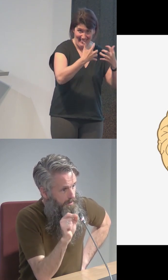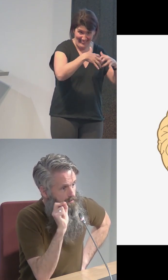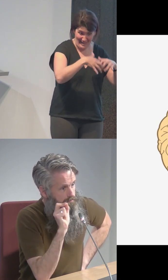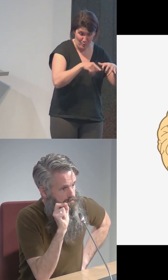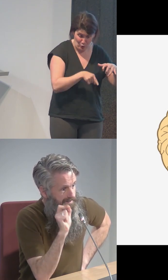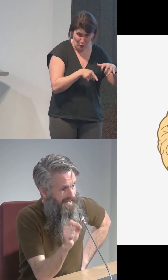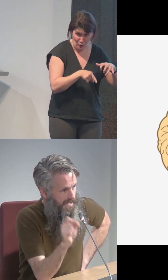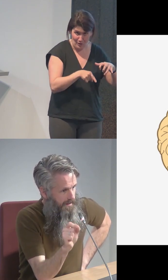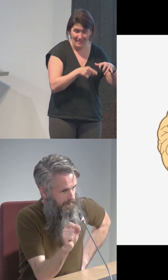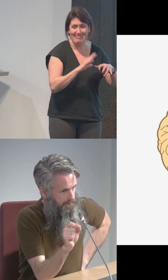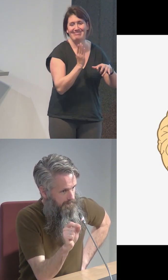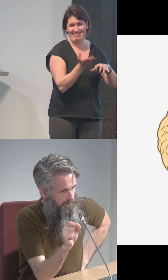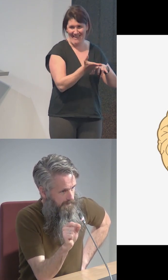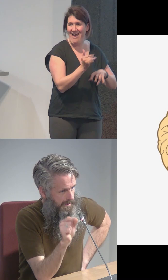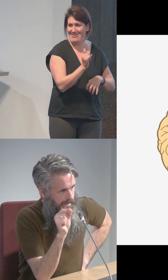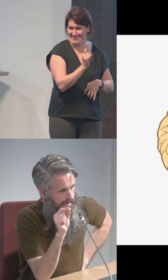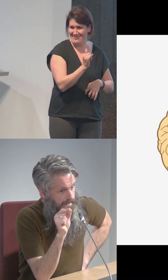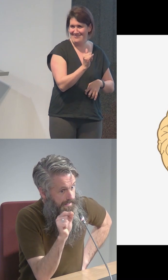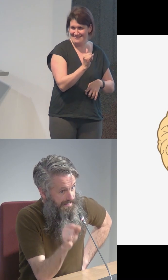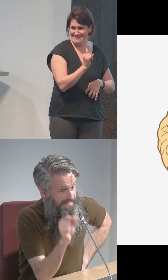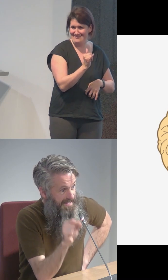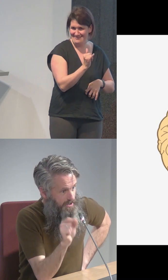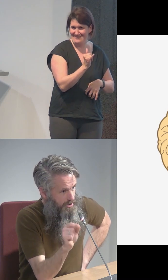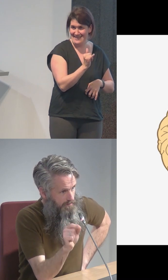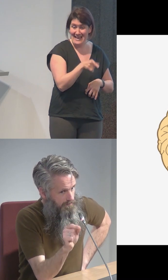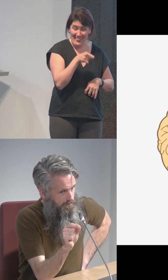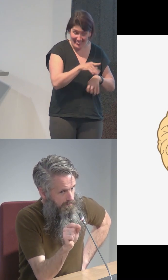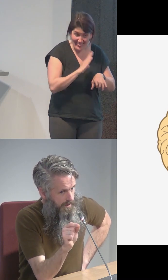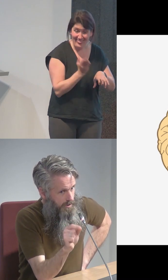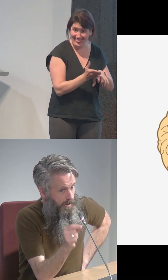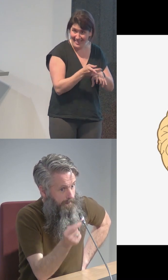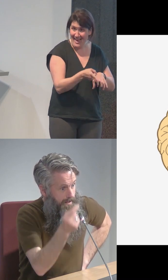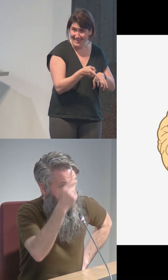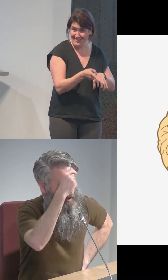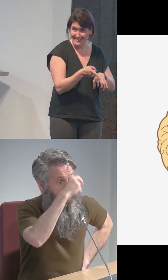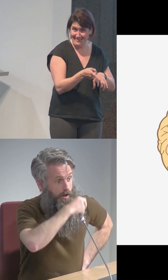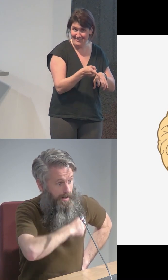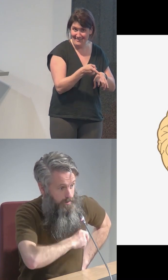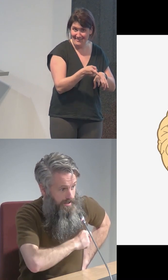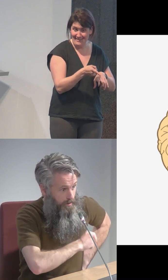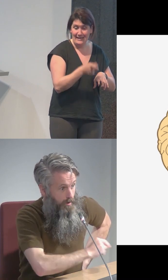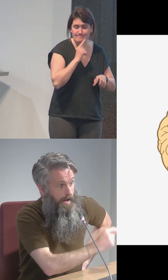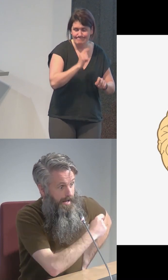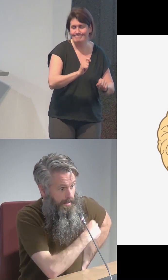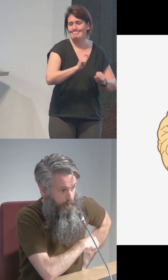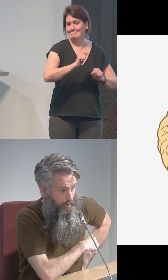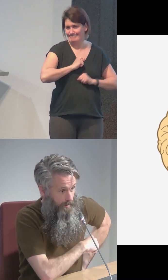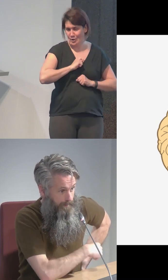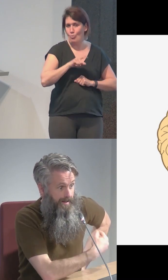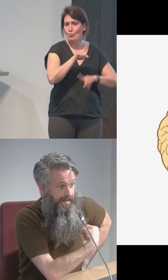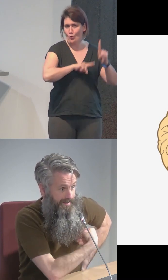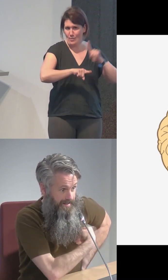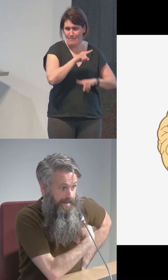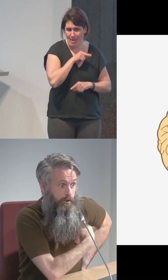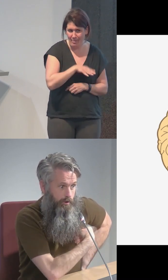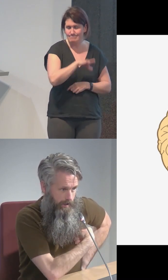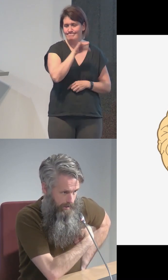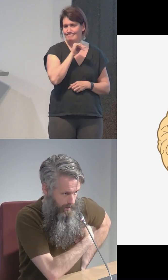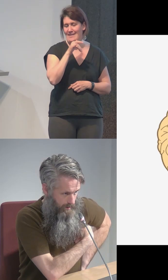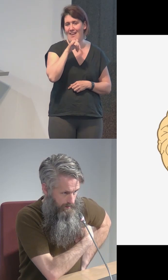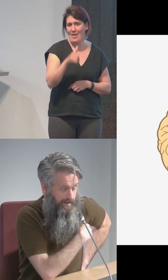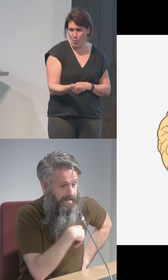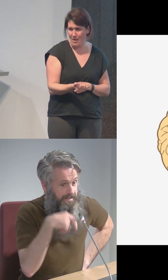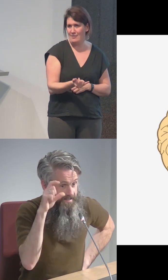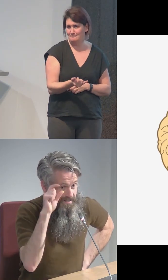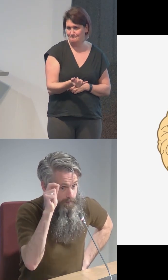del cerebro dañada. Y ese daño es lo que había causado el problema que tenían con